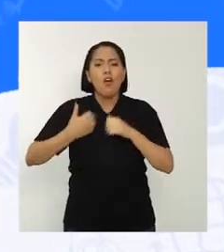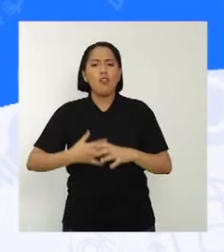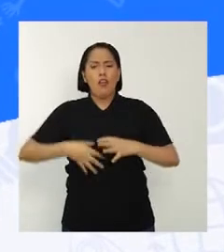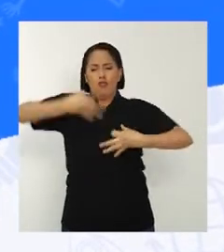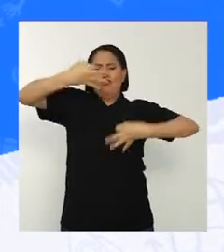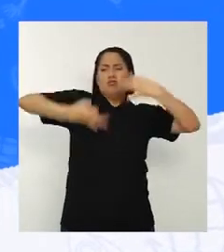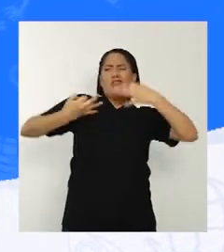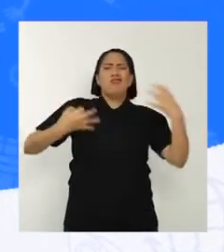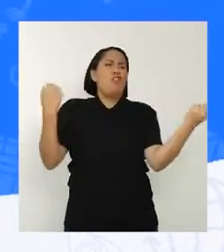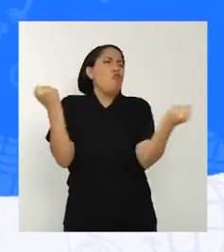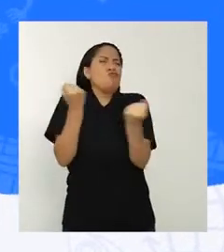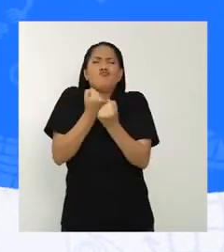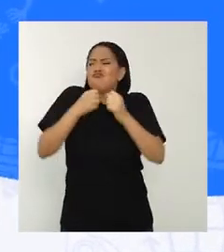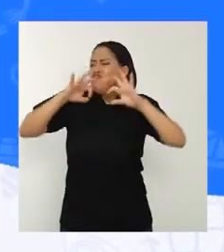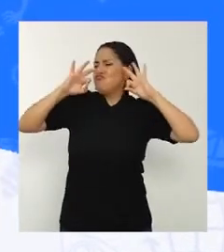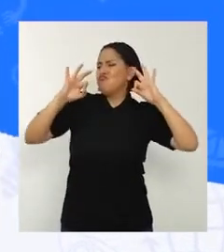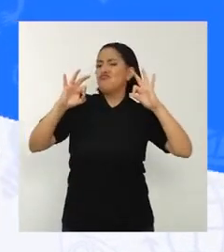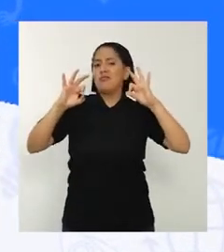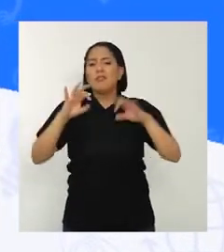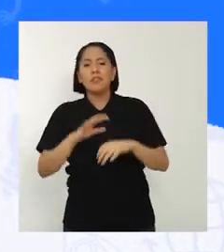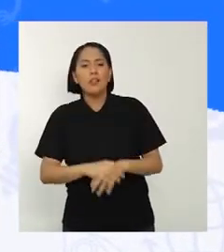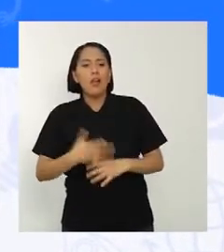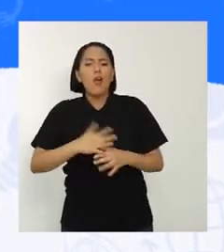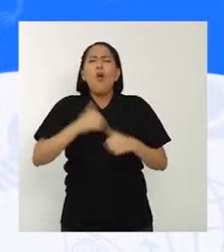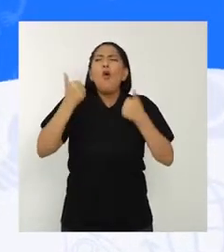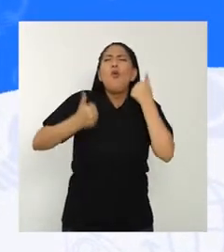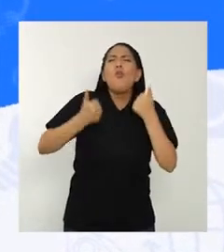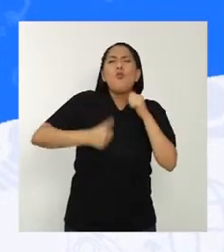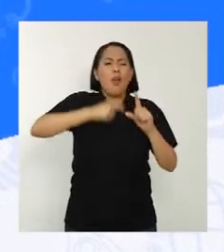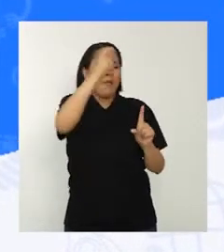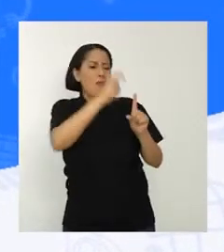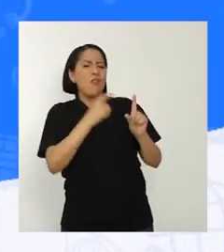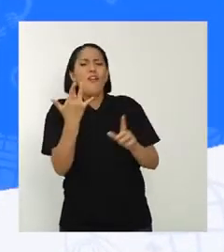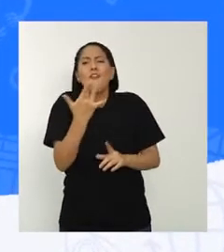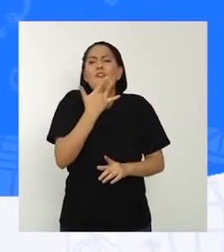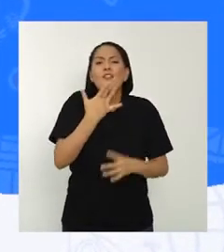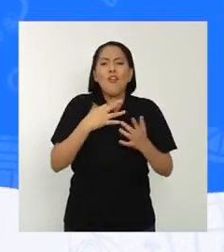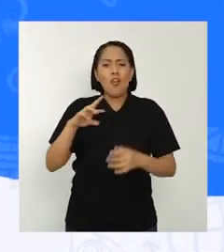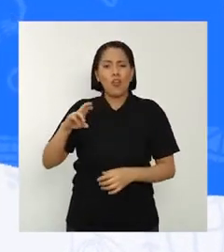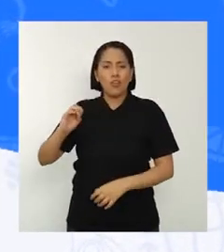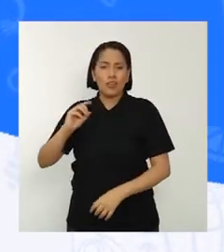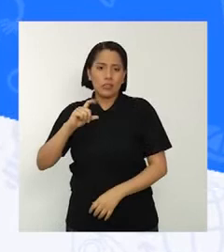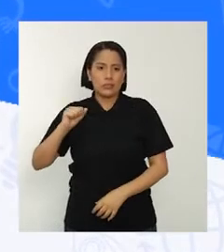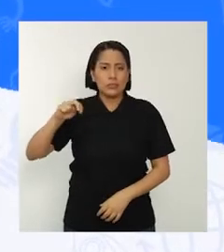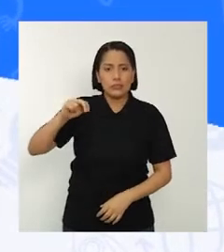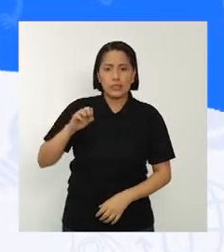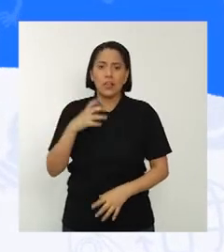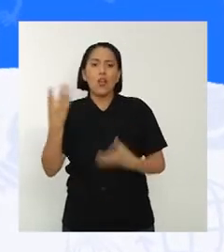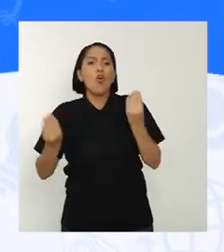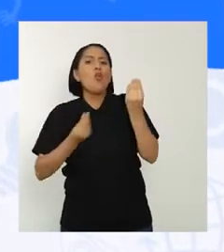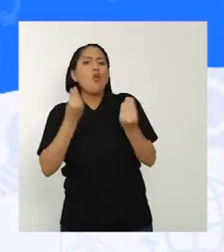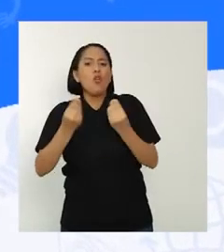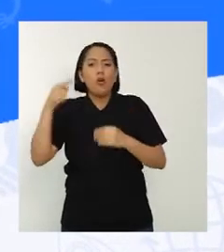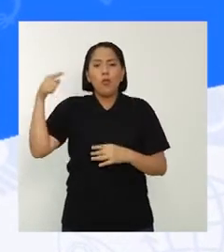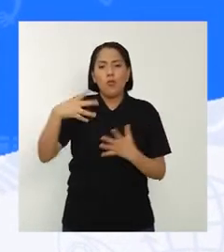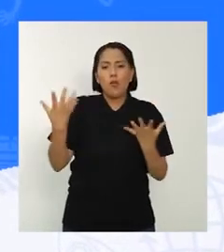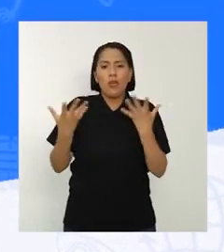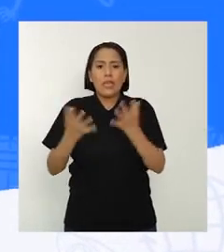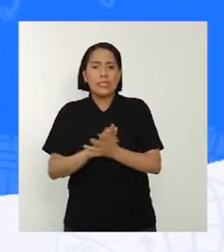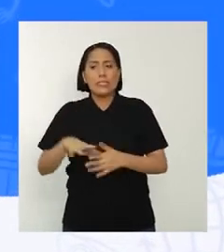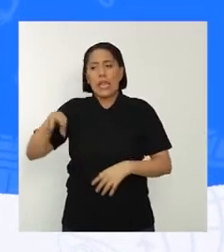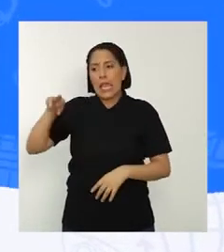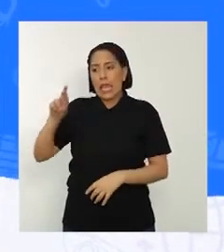dice: amamos la justicia. El personaje principal de mi cómic se llama Roxanne. Su alias